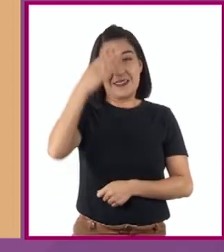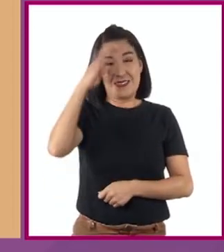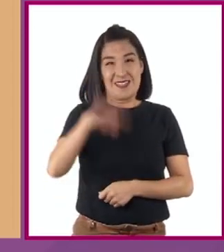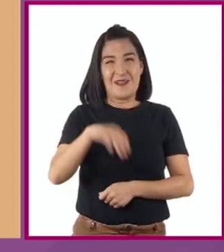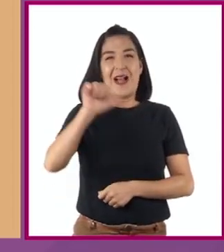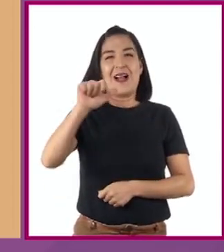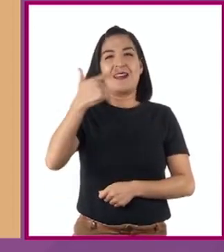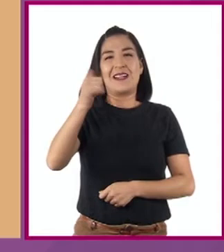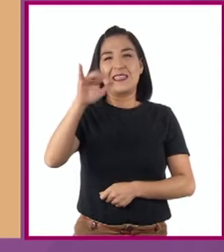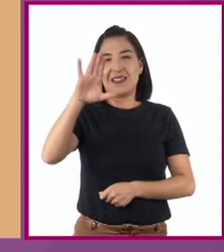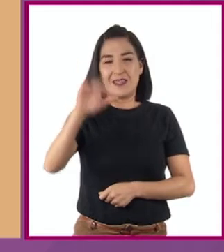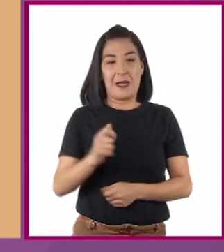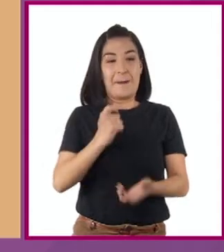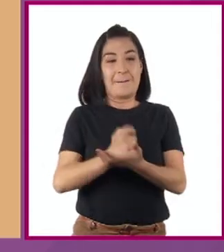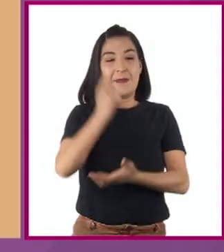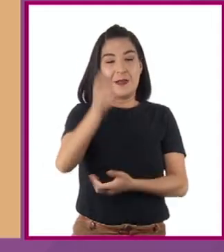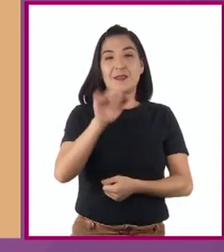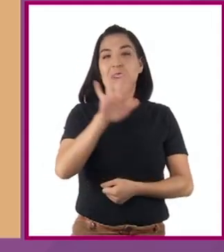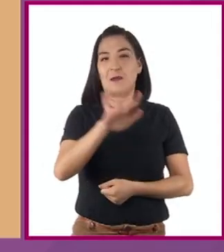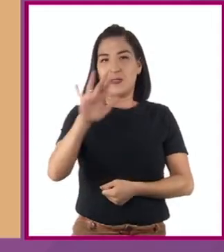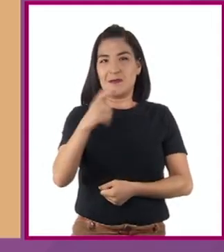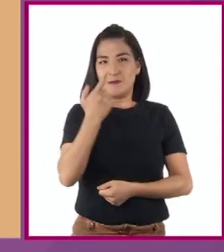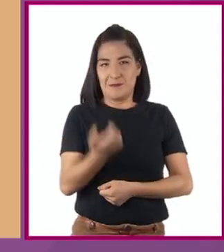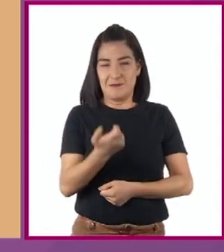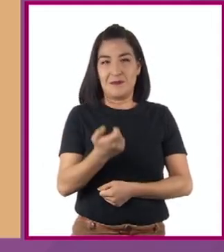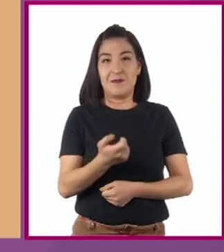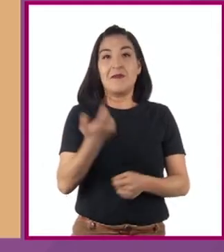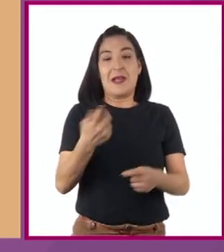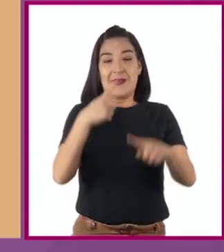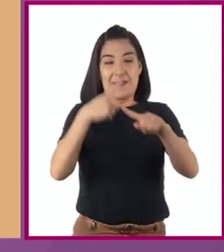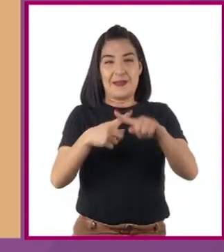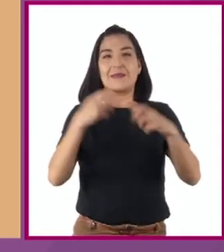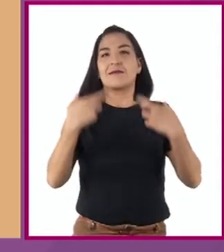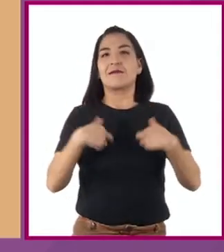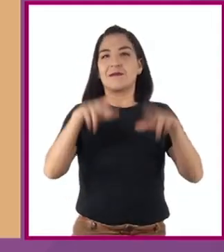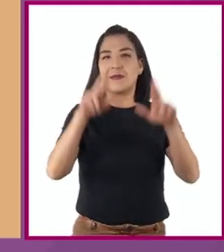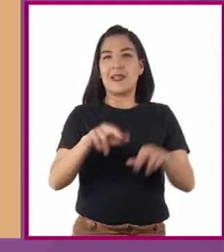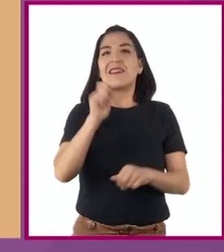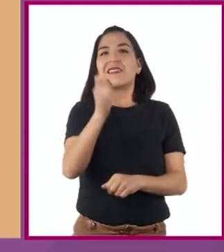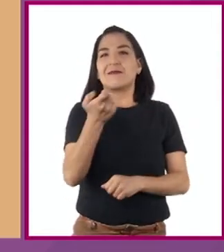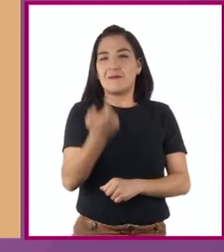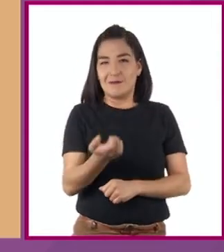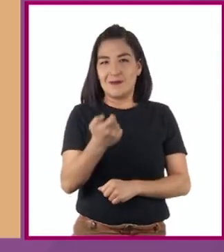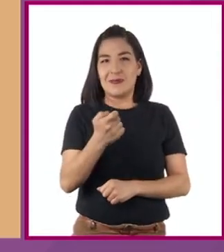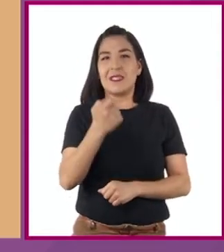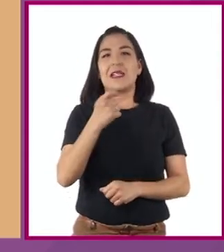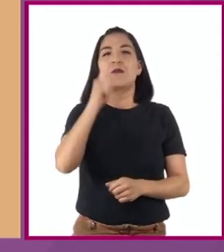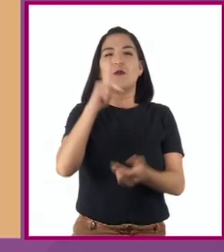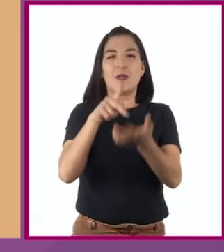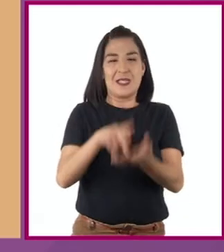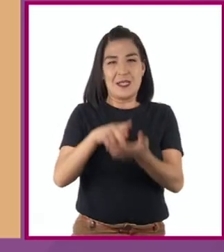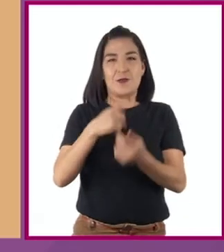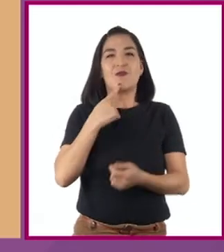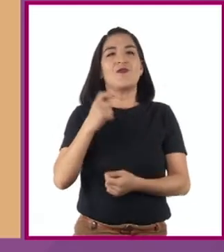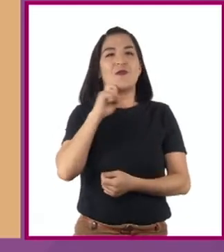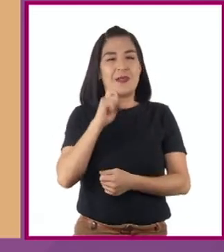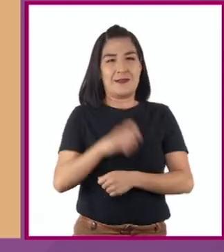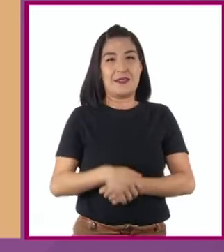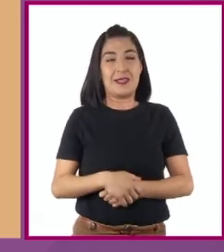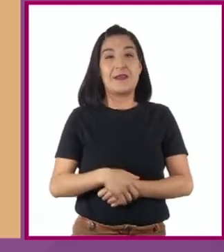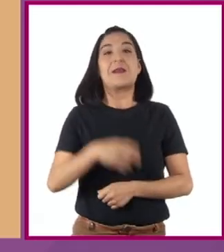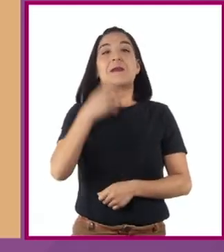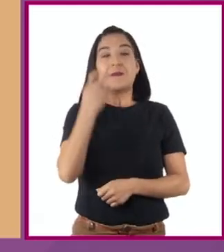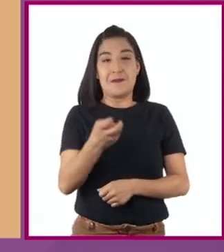pagó 55 pesos, ya que X representa el costo de 1 kilogramo de tomate.